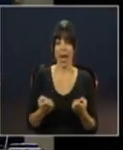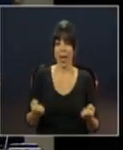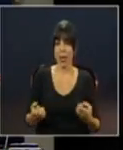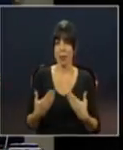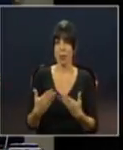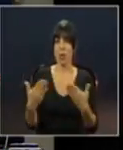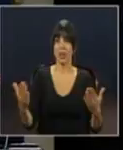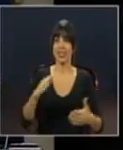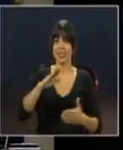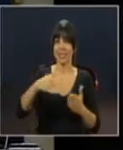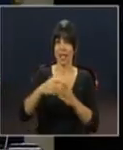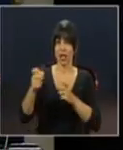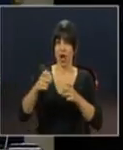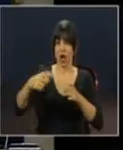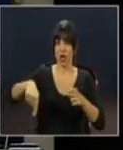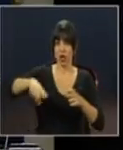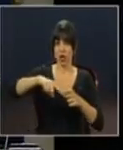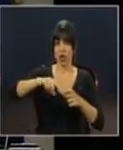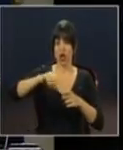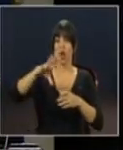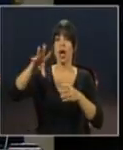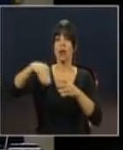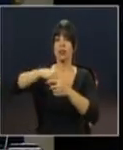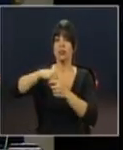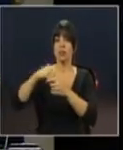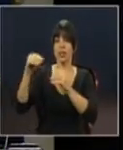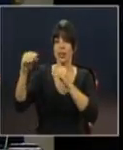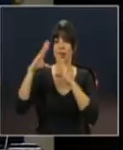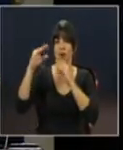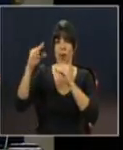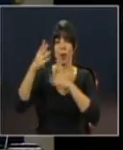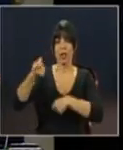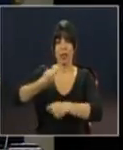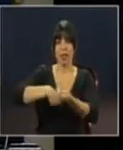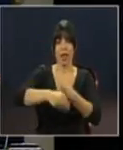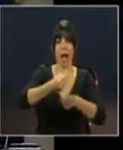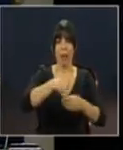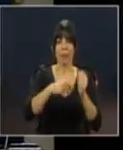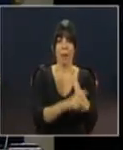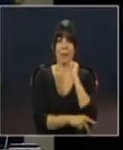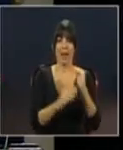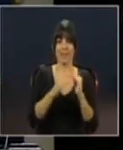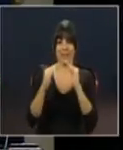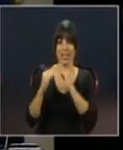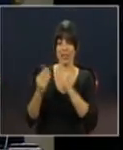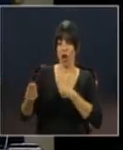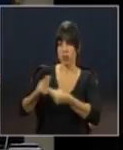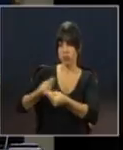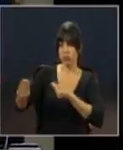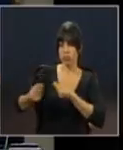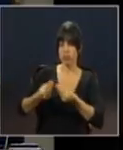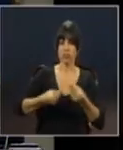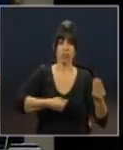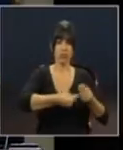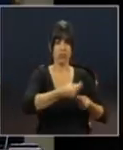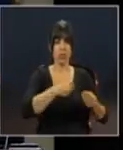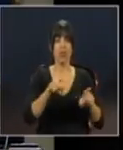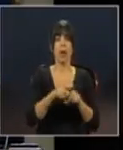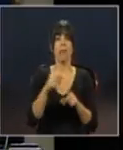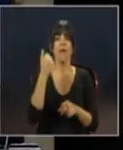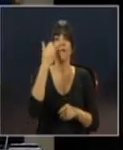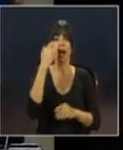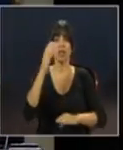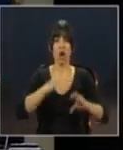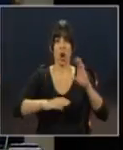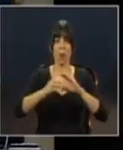centros de control, que incluye esquemas para intercambio de información con países vecinos y la implementación del acuerdo sobre facilitación de